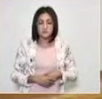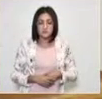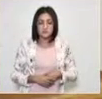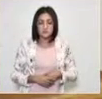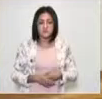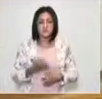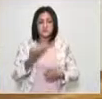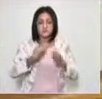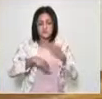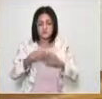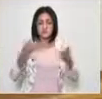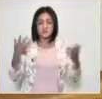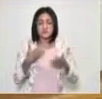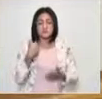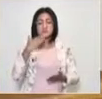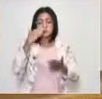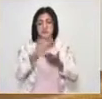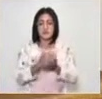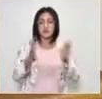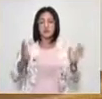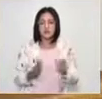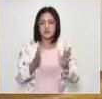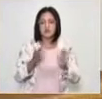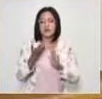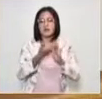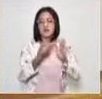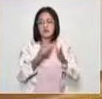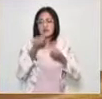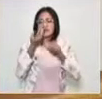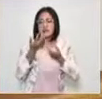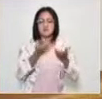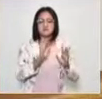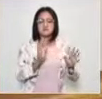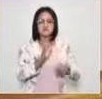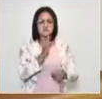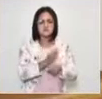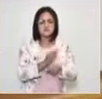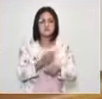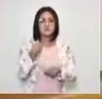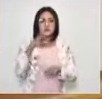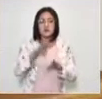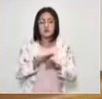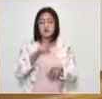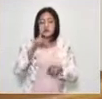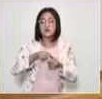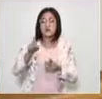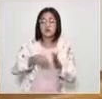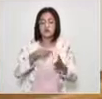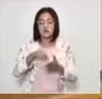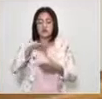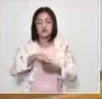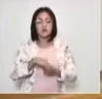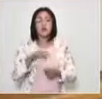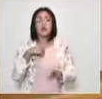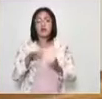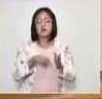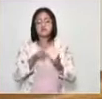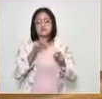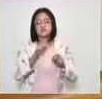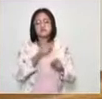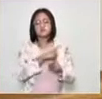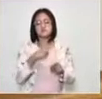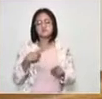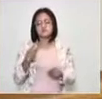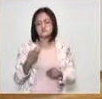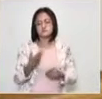Todos hemos parado la promoción gubernamental y no porque con ella promoviéramos la revocación de mandato,